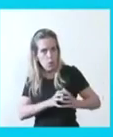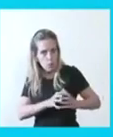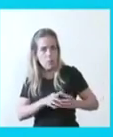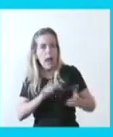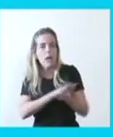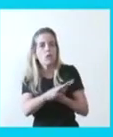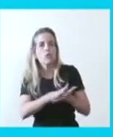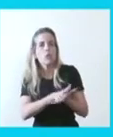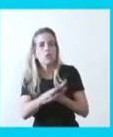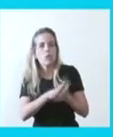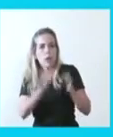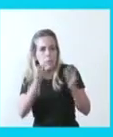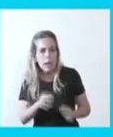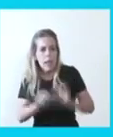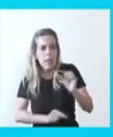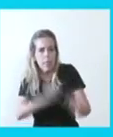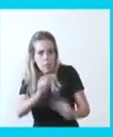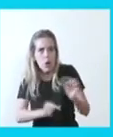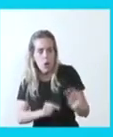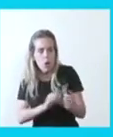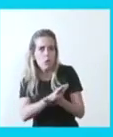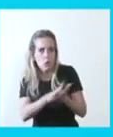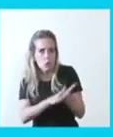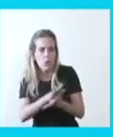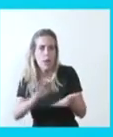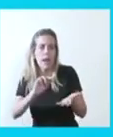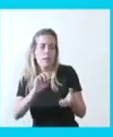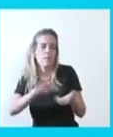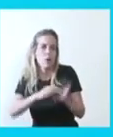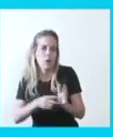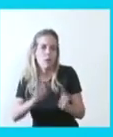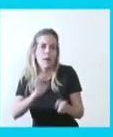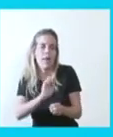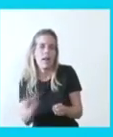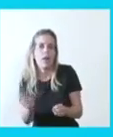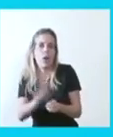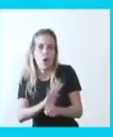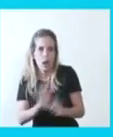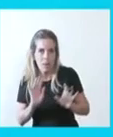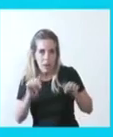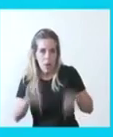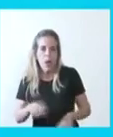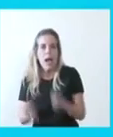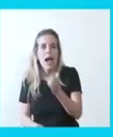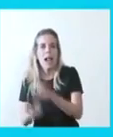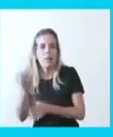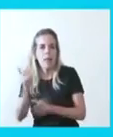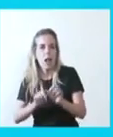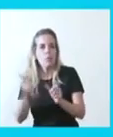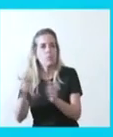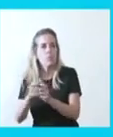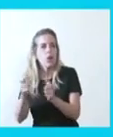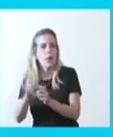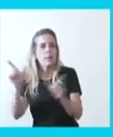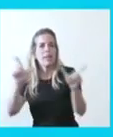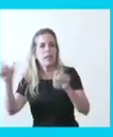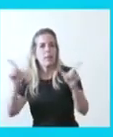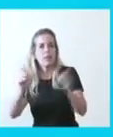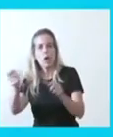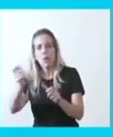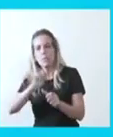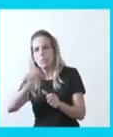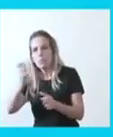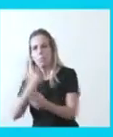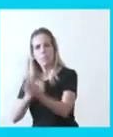poder manejarlo, lisa y llanamente. Como dije esta mañana en algún programa que me entrevistaron,